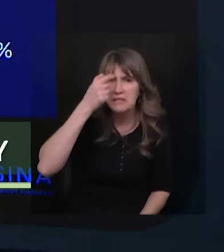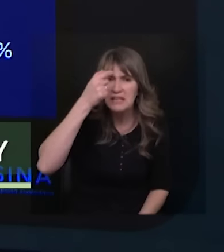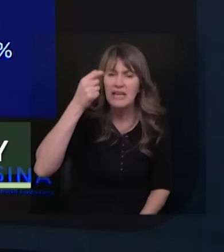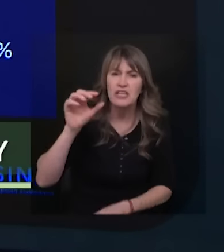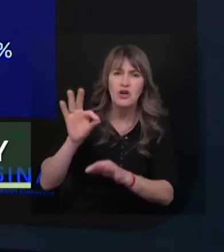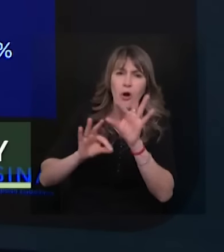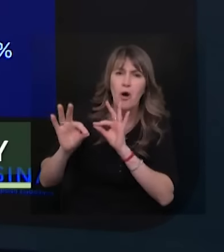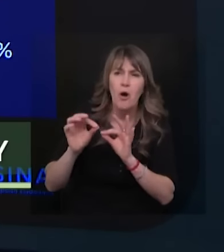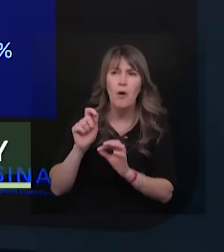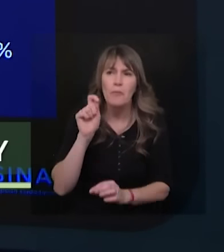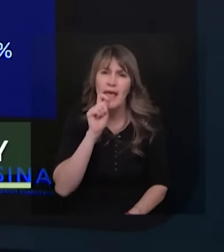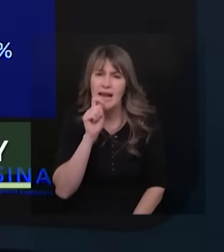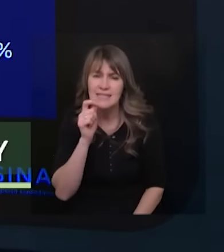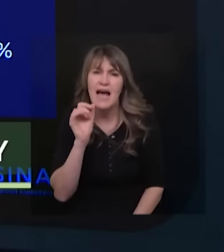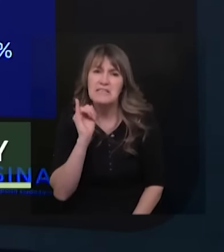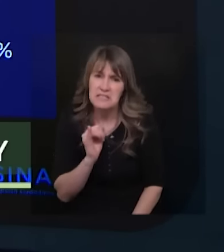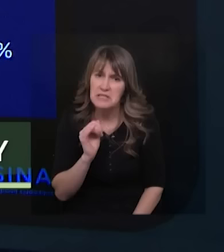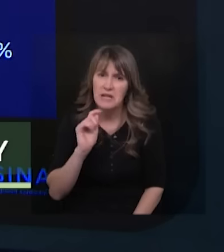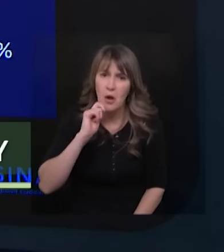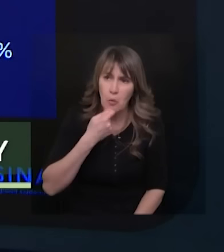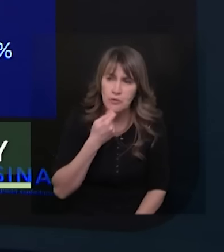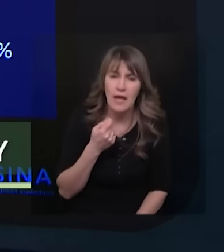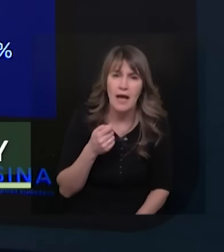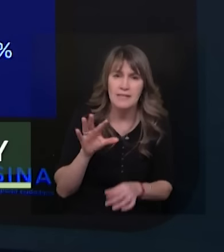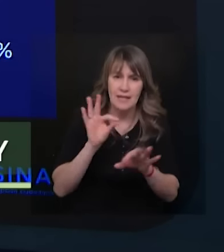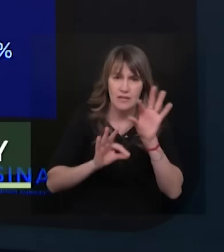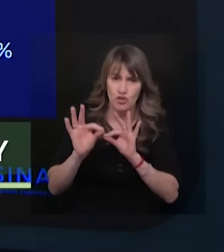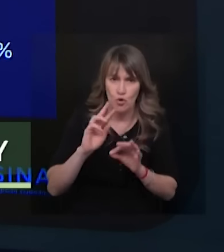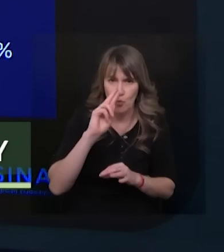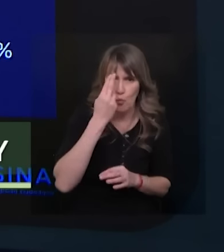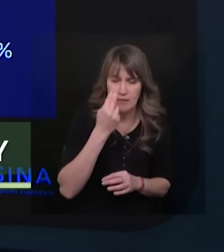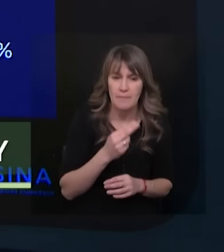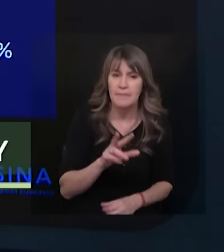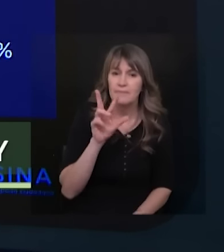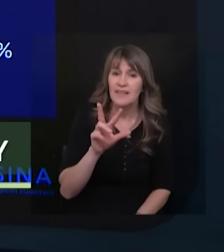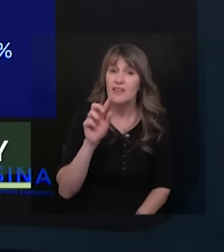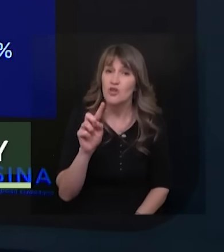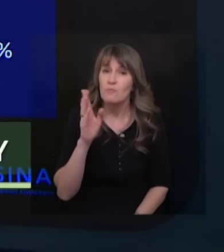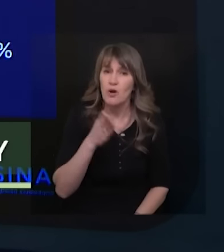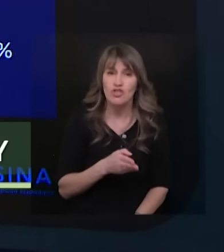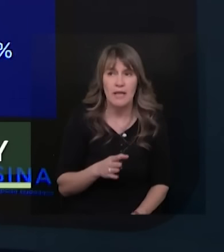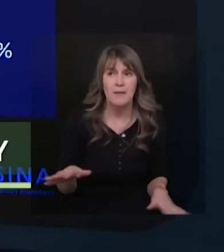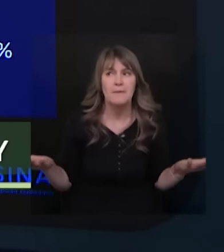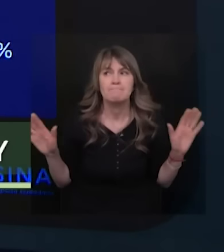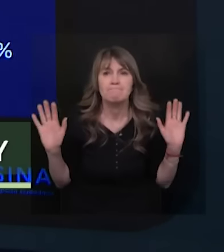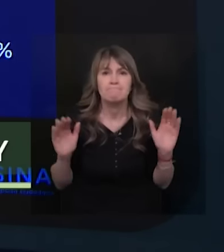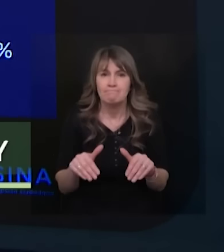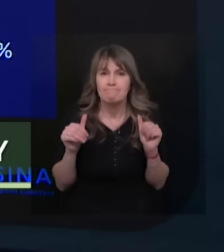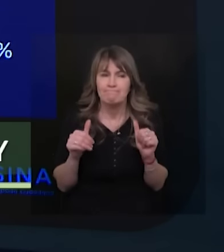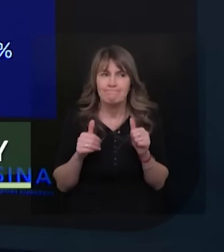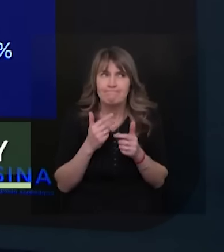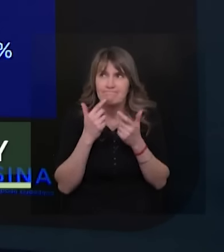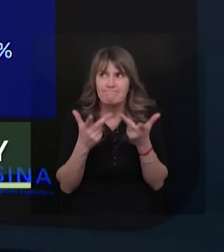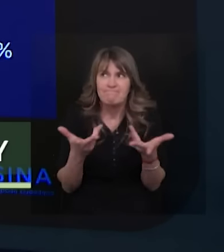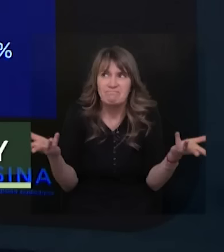bielsa fuese el director técnico de la selección uruguaya pero también había un 31 por que no se manifestaba ni de acuerdo ni